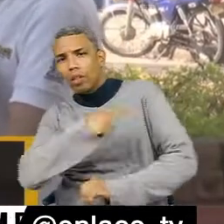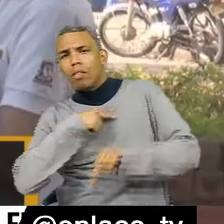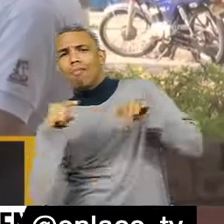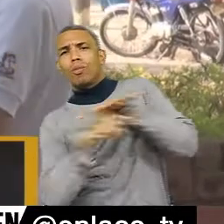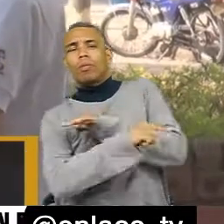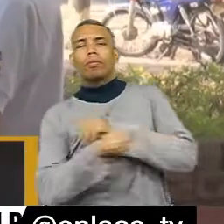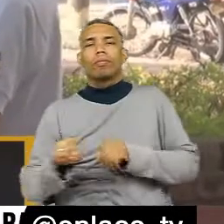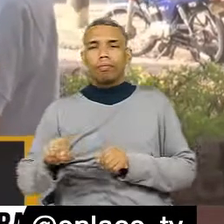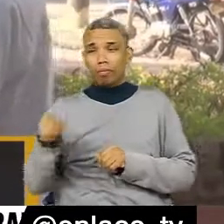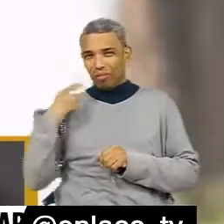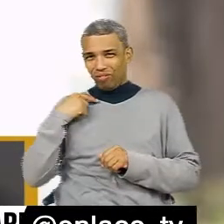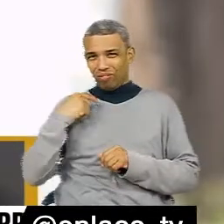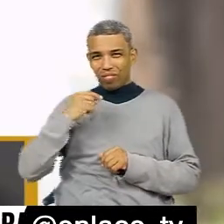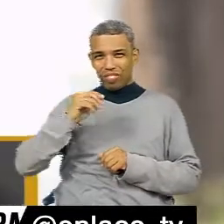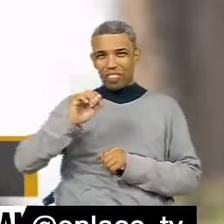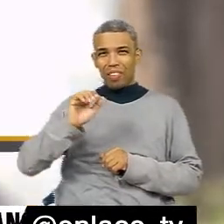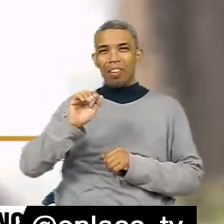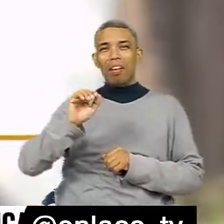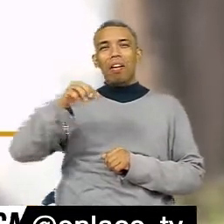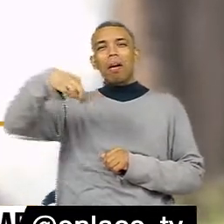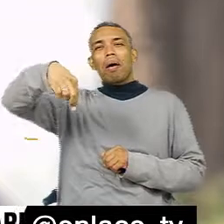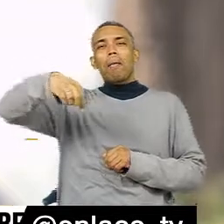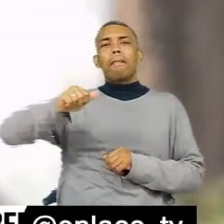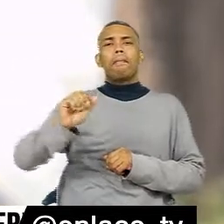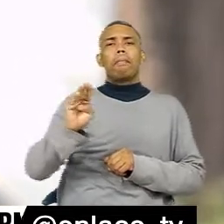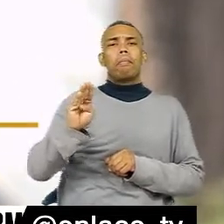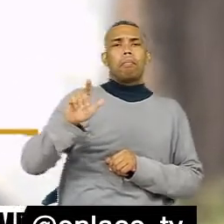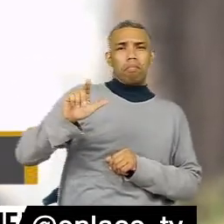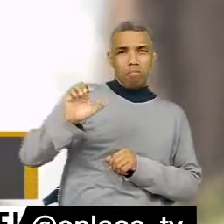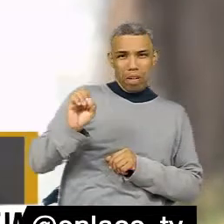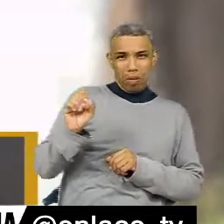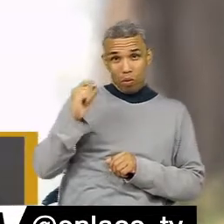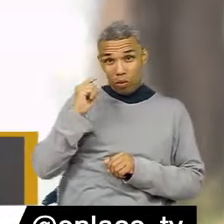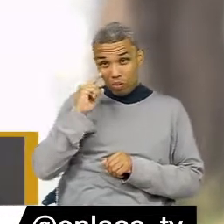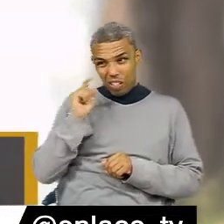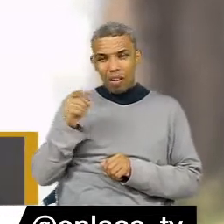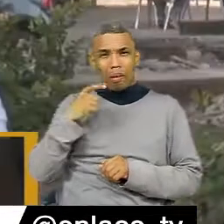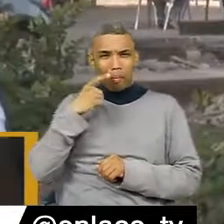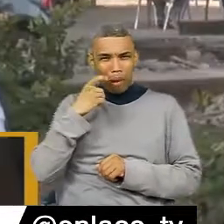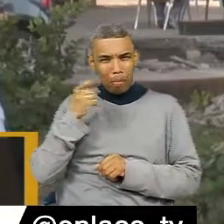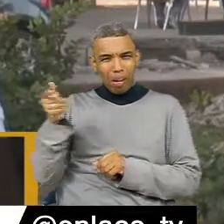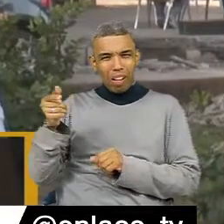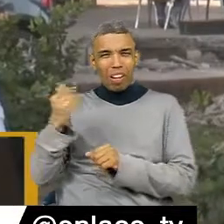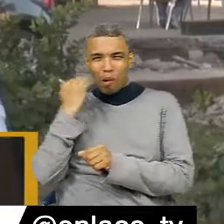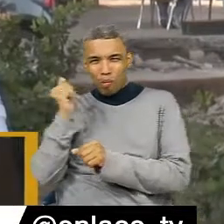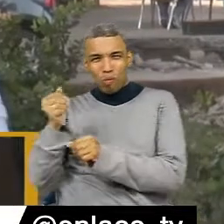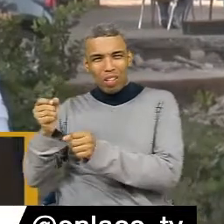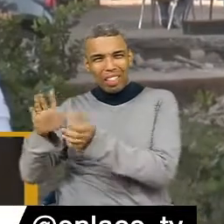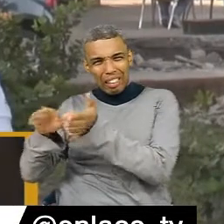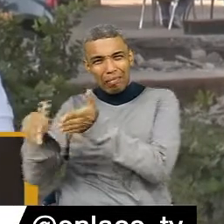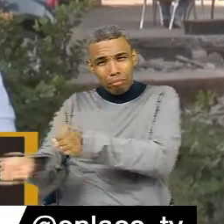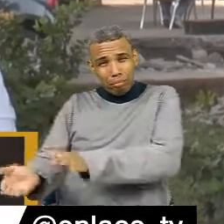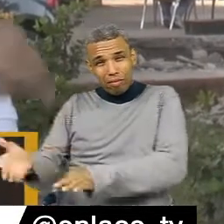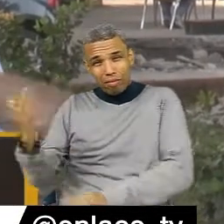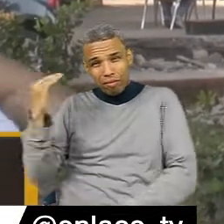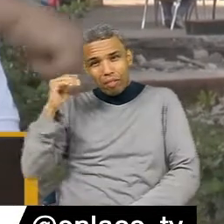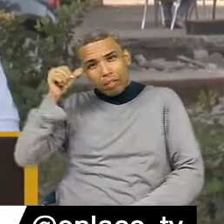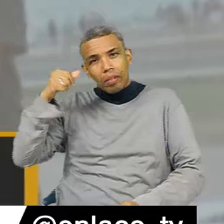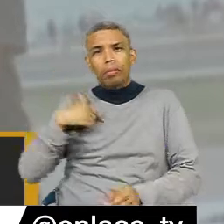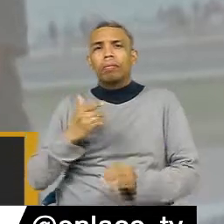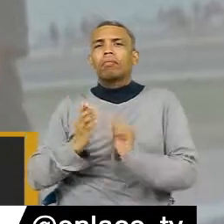Moreno llegó hasta las instalaciones de Enlace Noticias con el objetivo de invitar a la comunidad barranqueña a que, en caso de tener conocimiento del paradero de Hugo